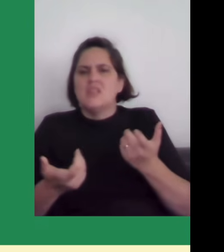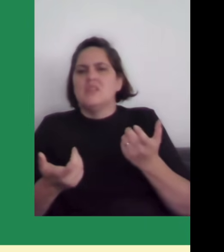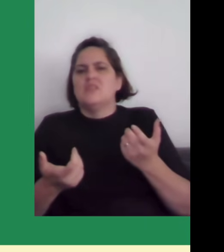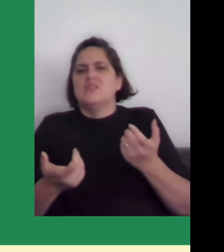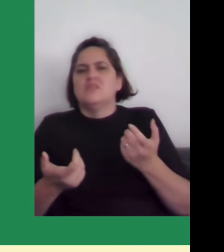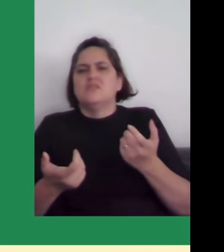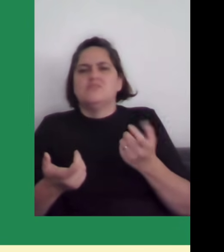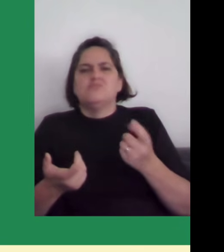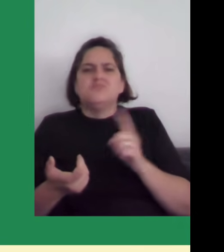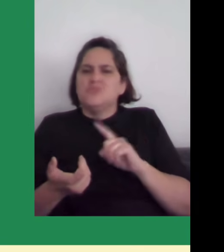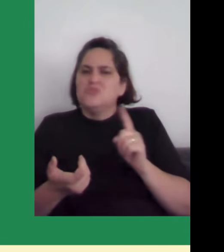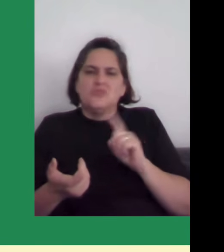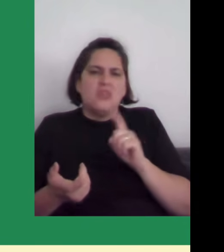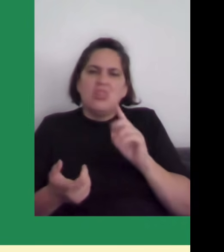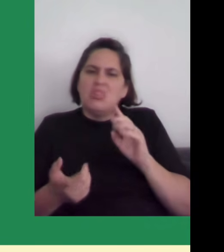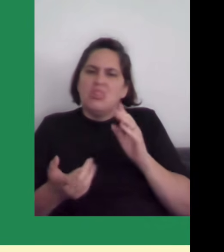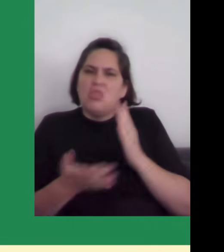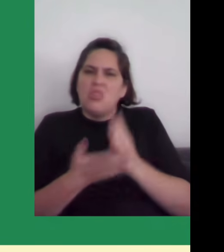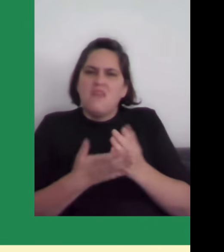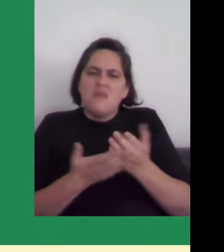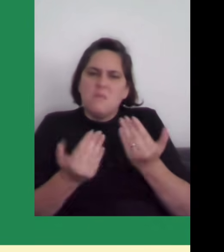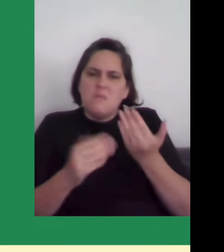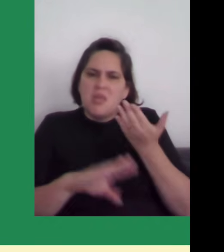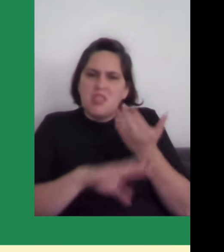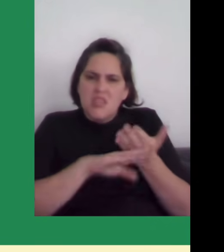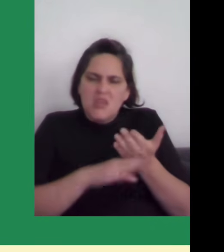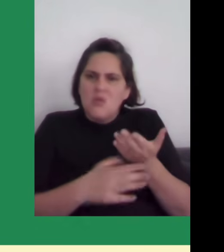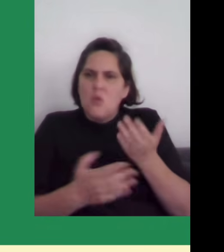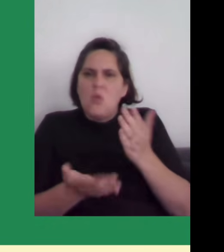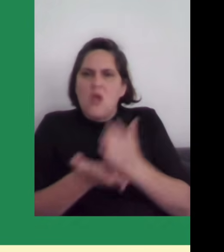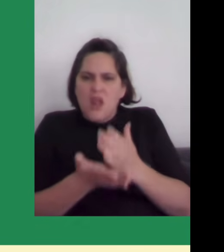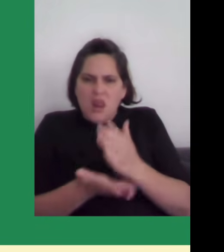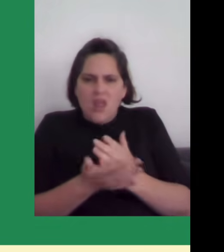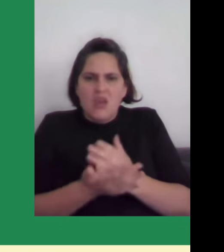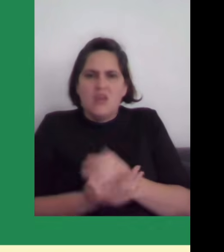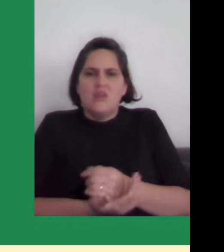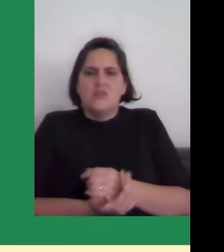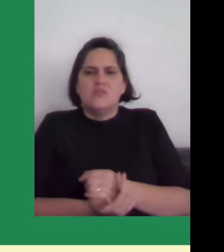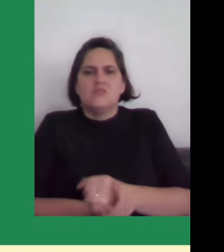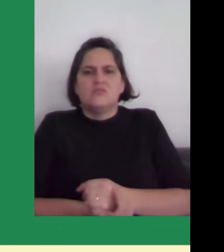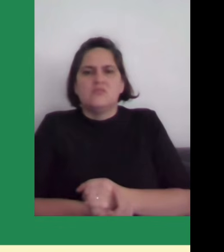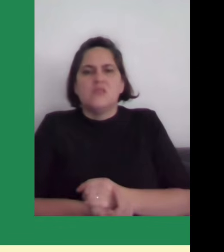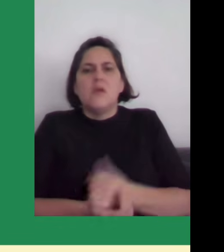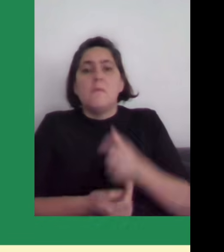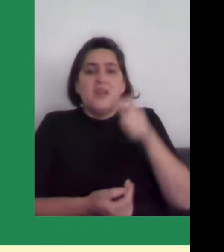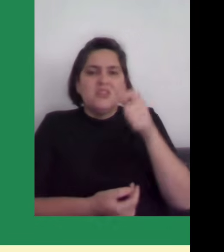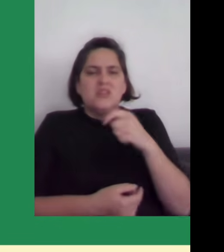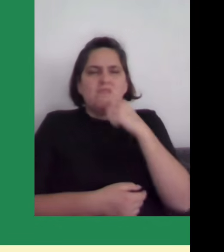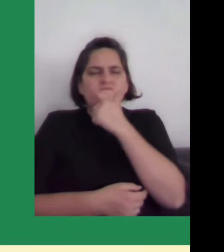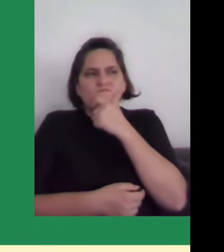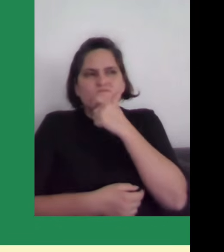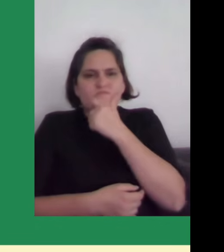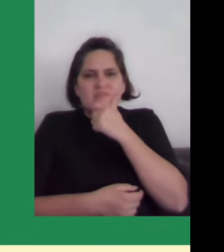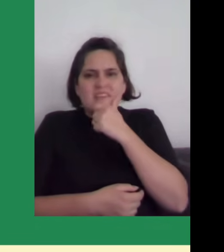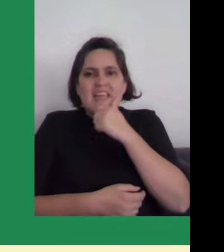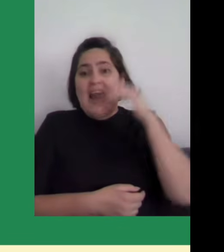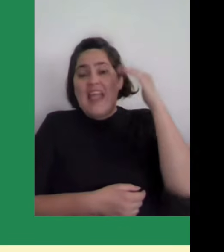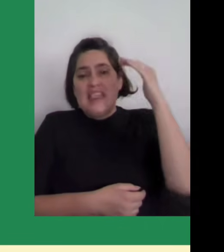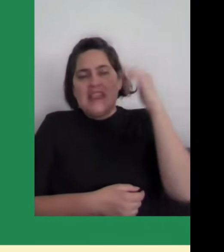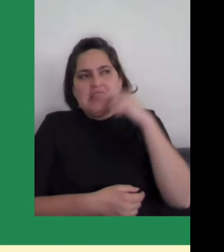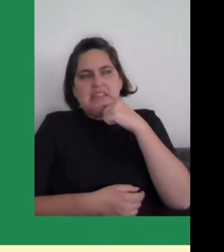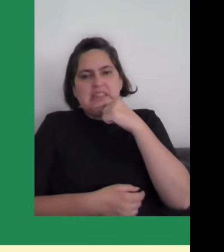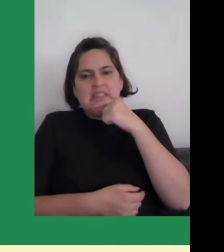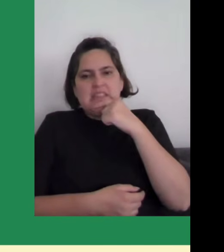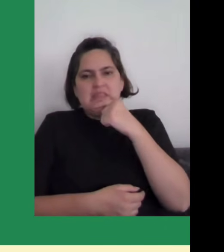iniciar terapia. Y tiene un rol en caso de dudas diagnósticas. Cuando uno como médico, después de haber